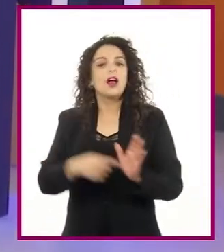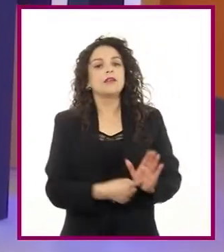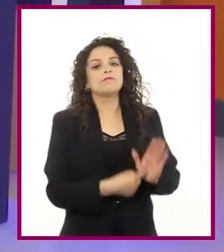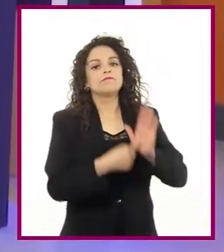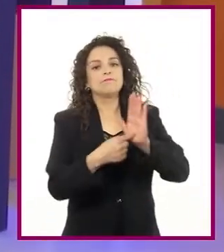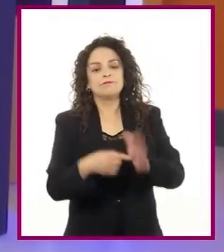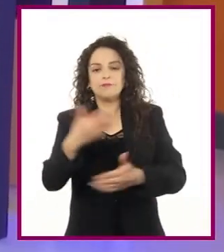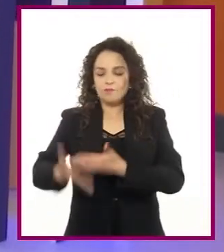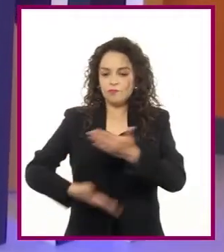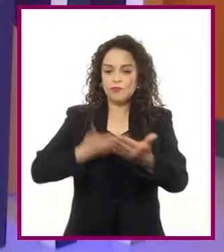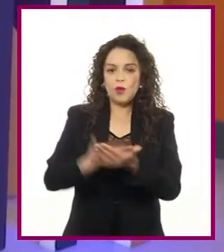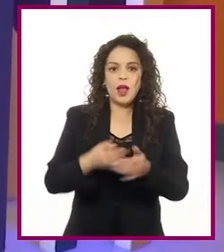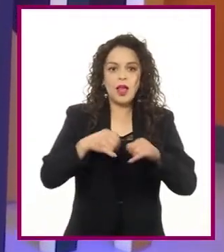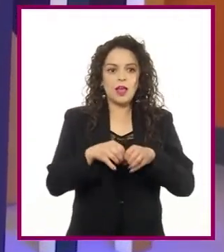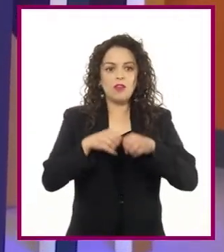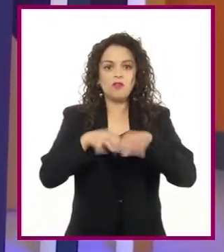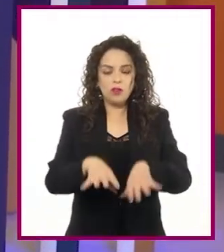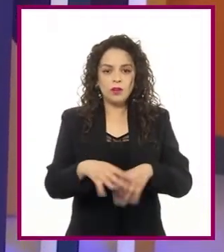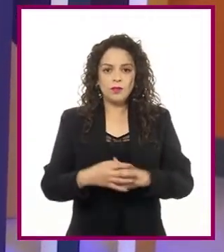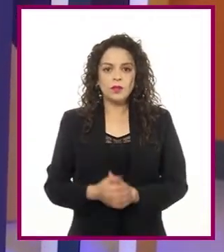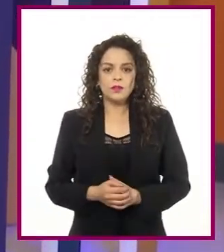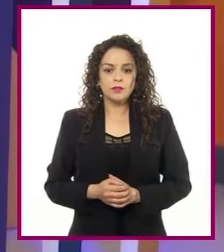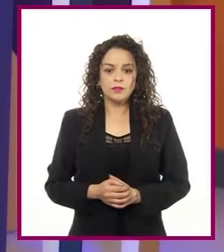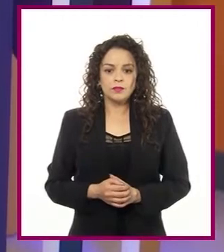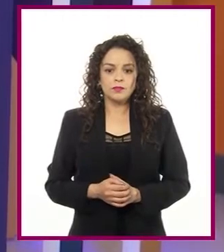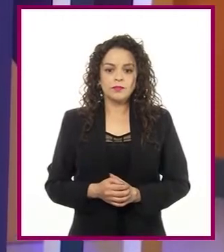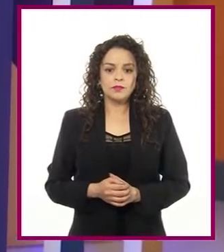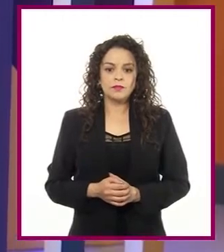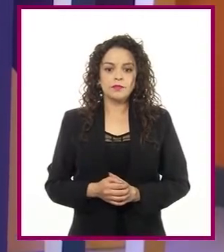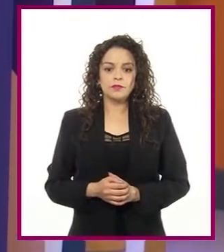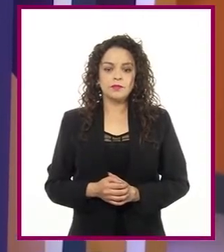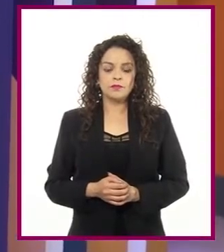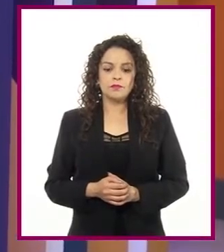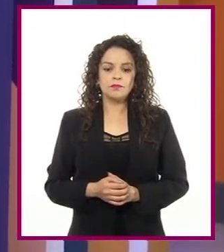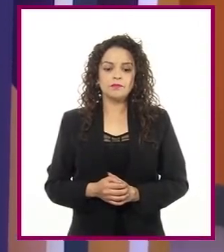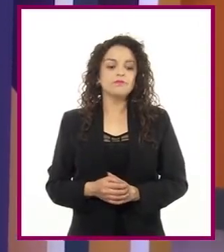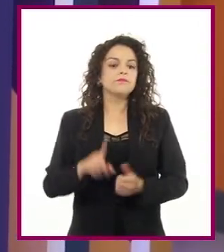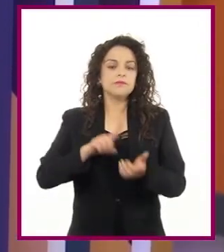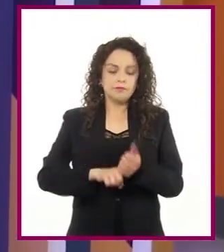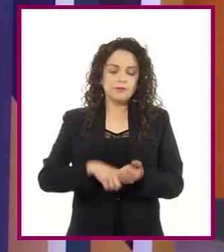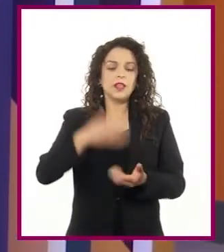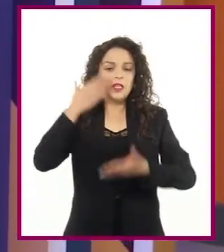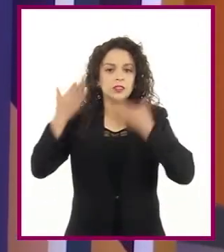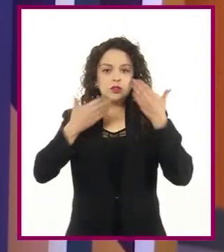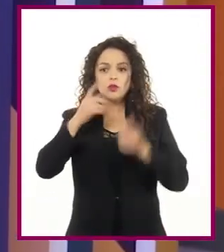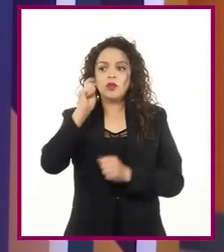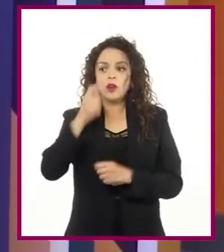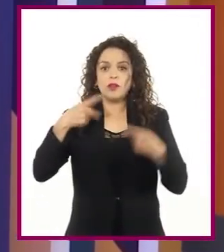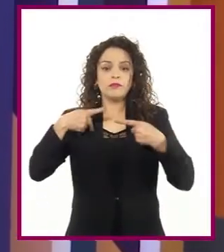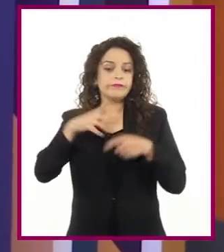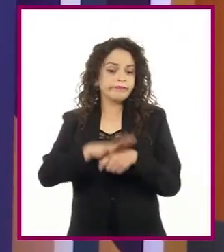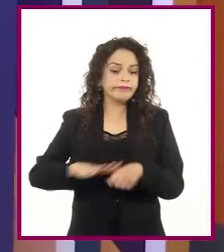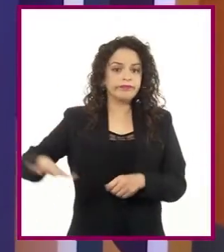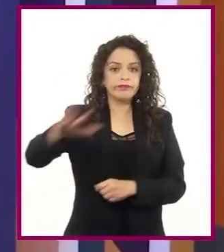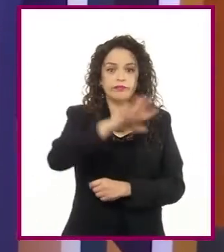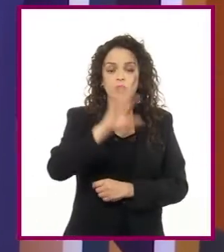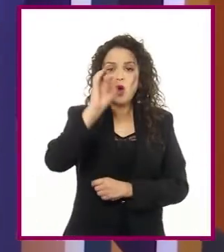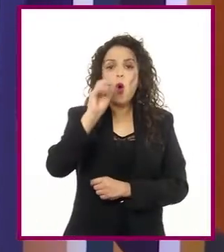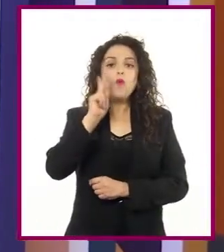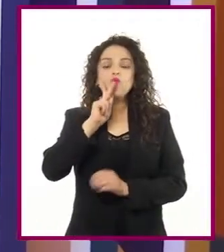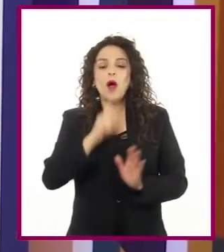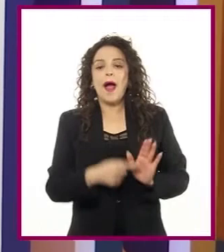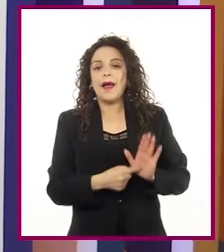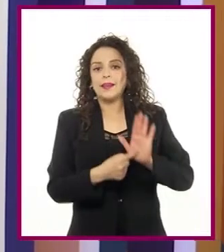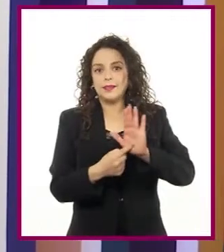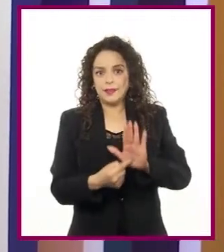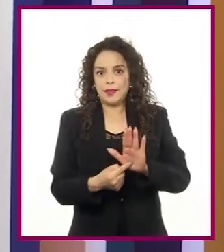información del estudio de un fenómeno o cualidad de una población o de una muestra. Se